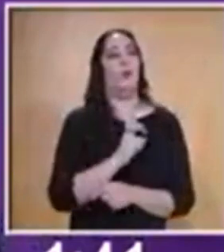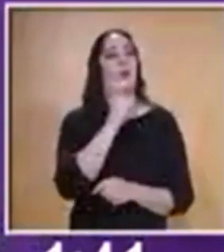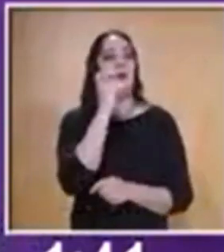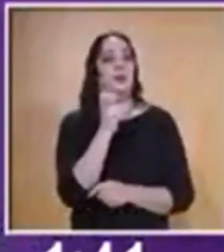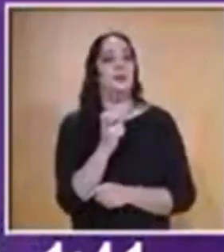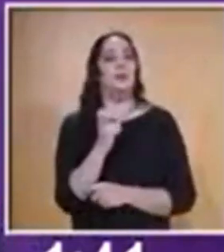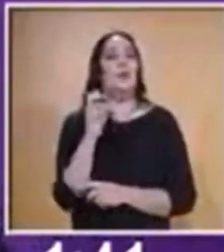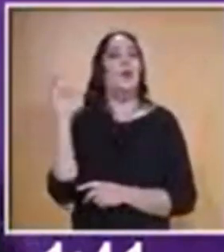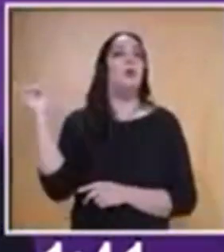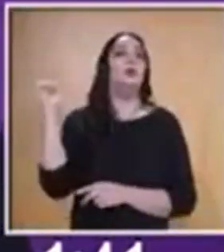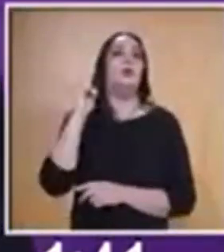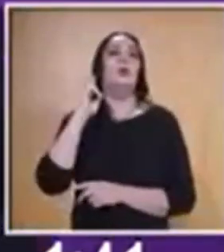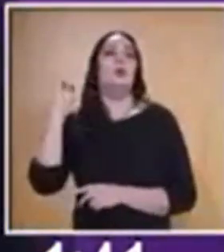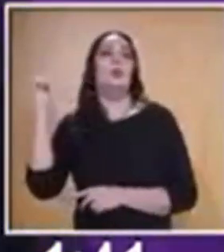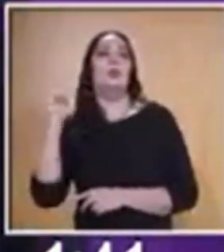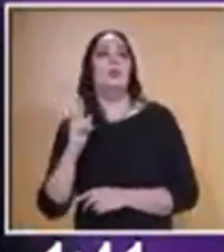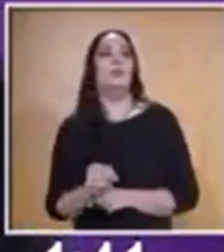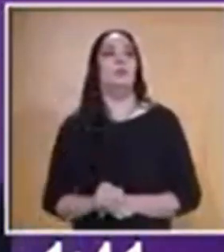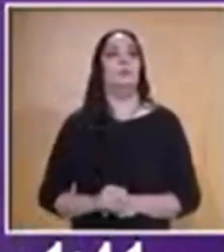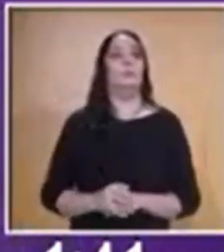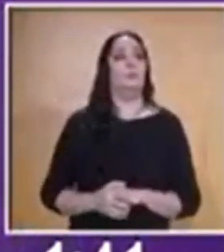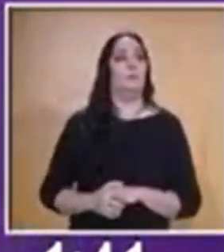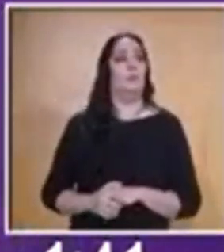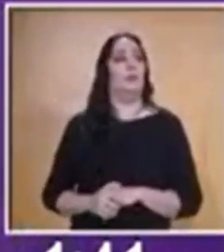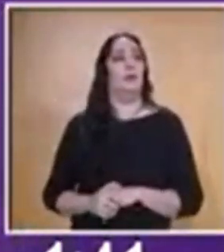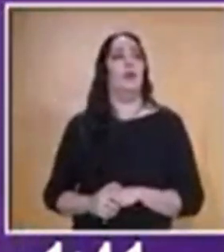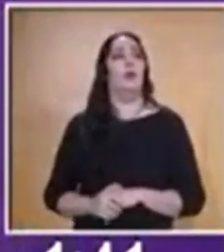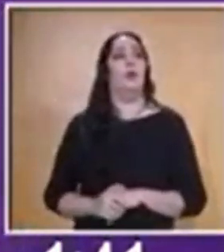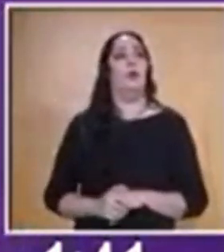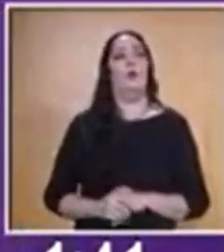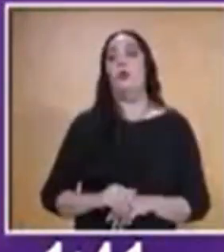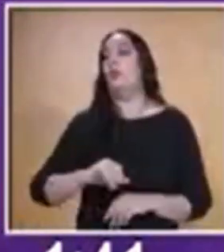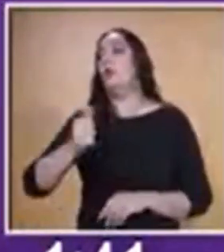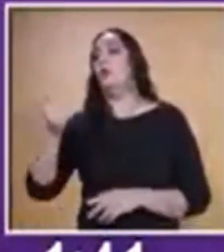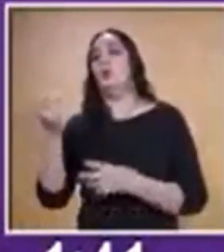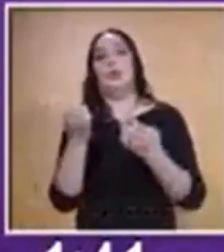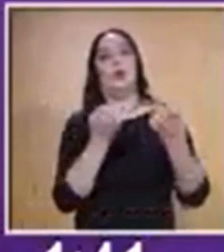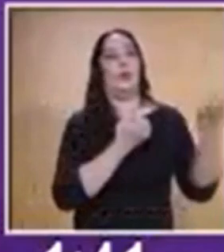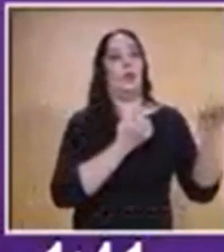una forma más. Un ejercicio más que tenemos